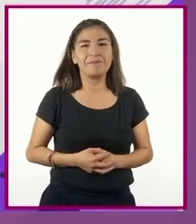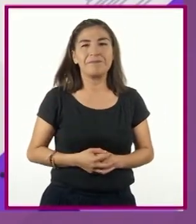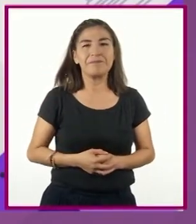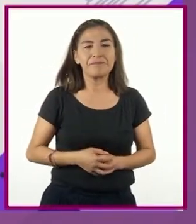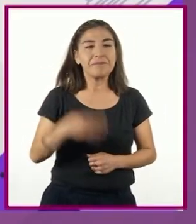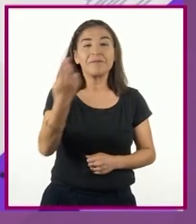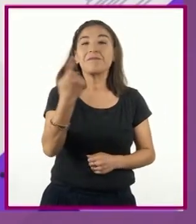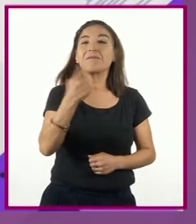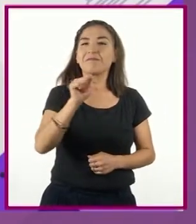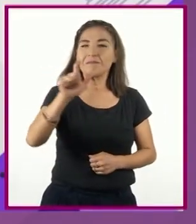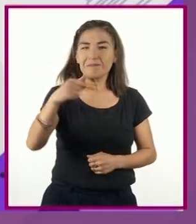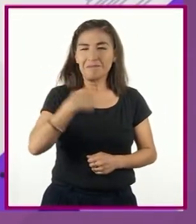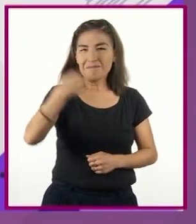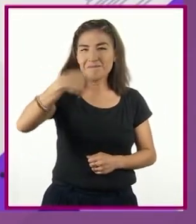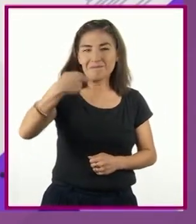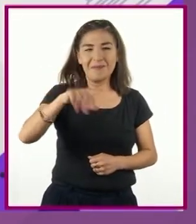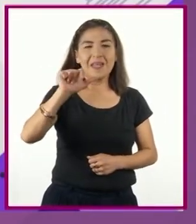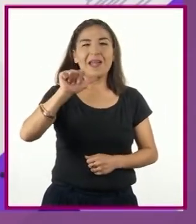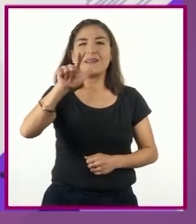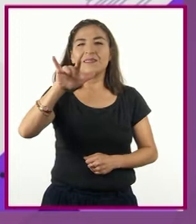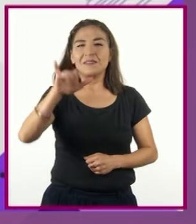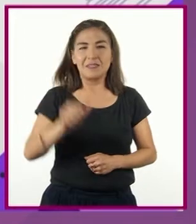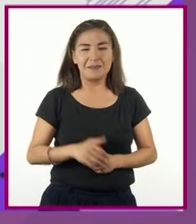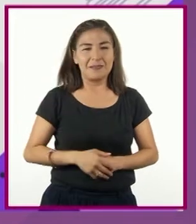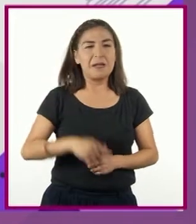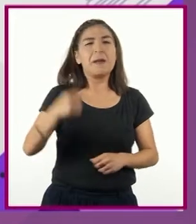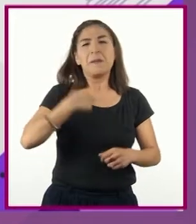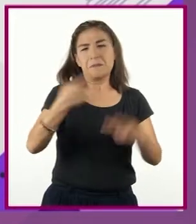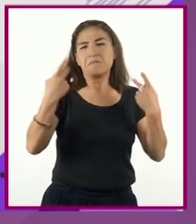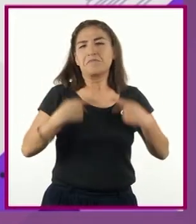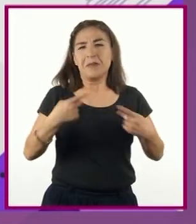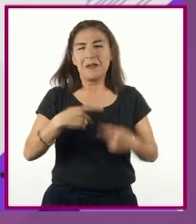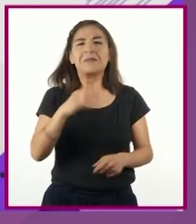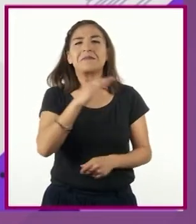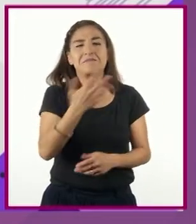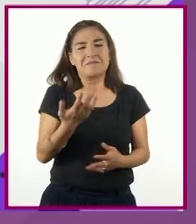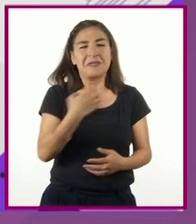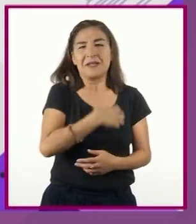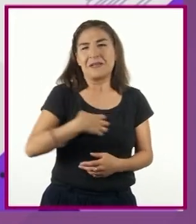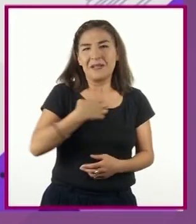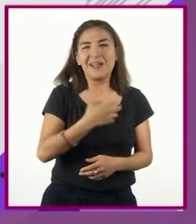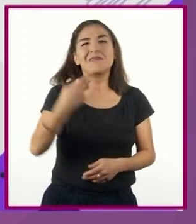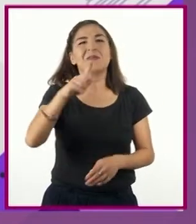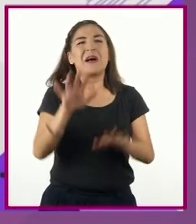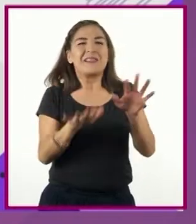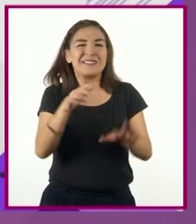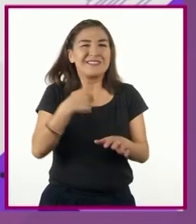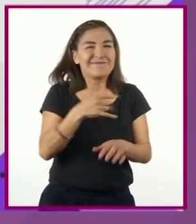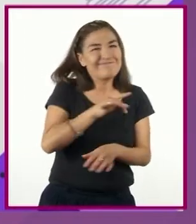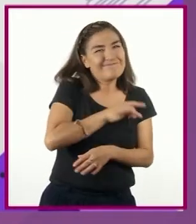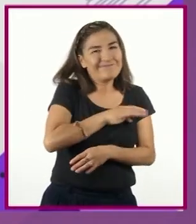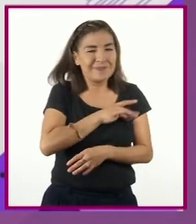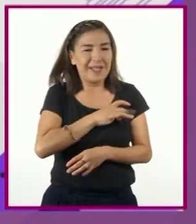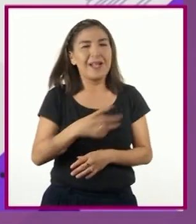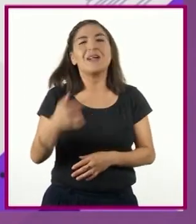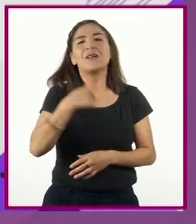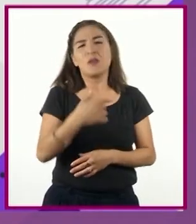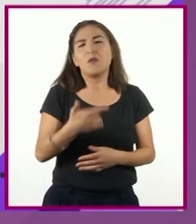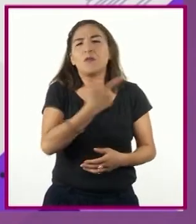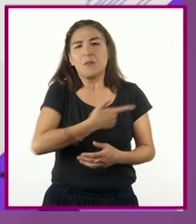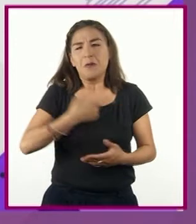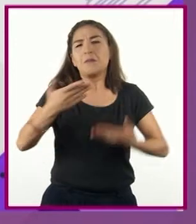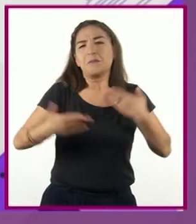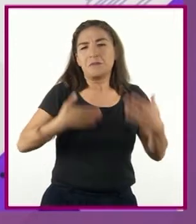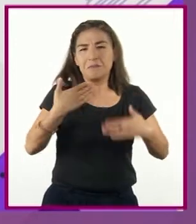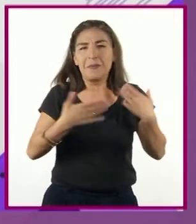¿Qué tal? Me llamo Alicia. Soy una persona muy alegre, pero a veces un poco introvertida. Me gusta mucho convivir con